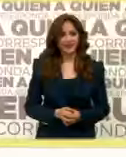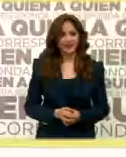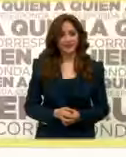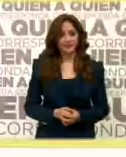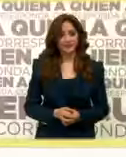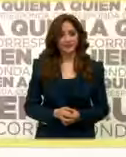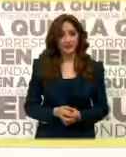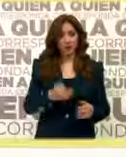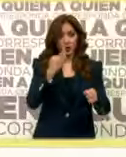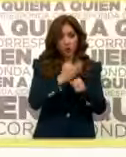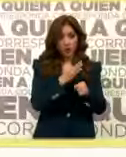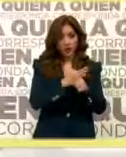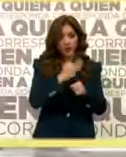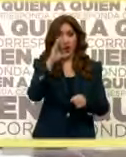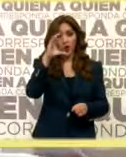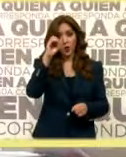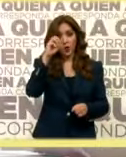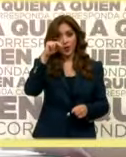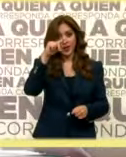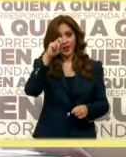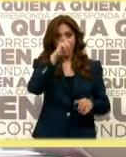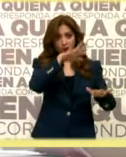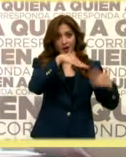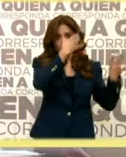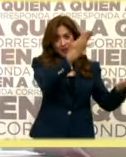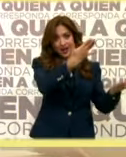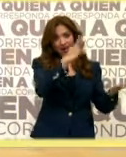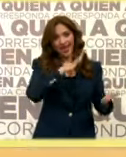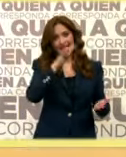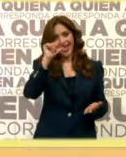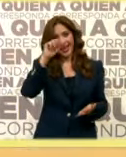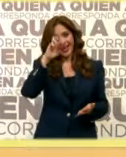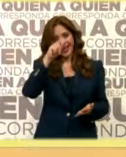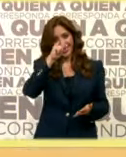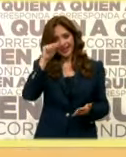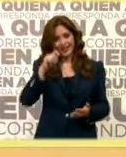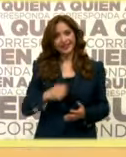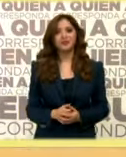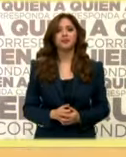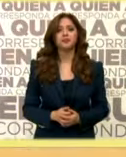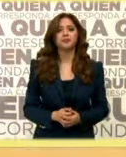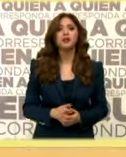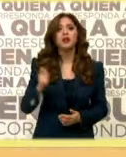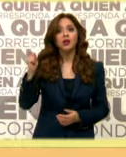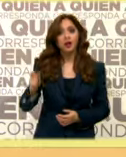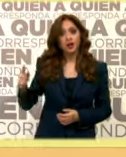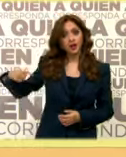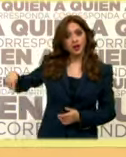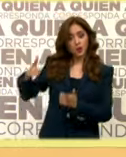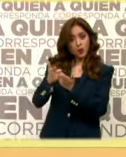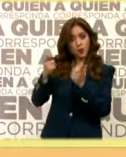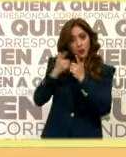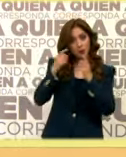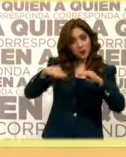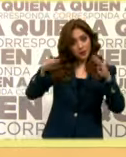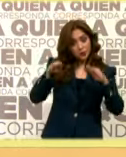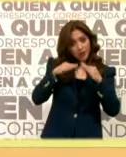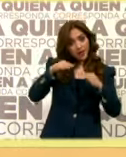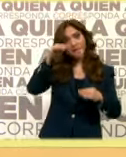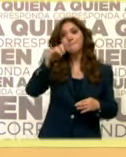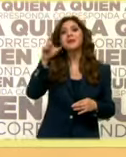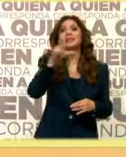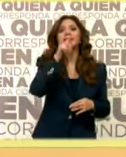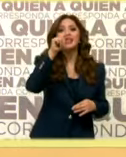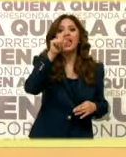Vamos al contenedor central. Anita Spoon. Jorge, aquí está Mixclan, que es un grupo musical. ¿Cómo están? Otis López conmigo,